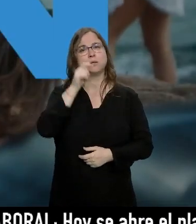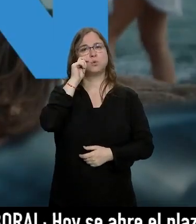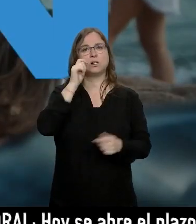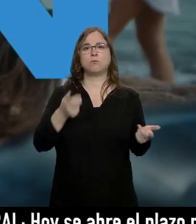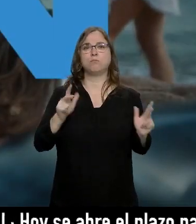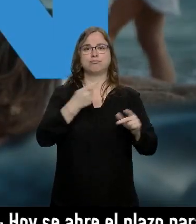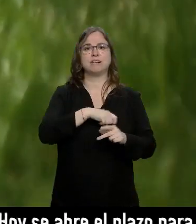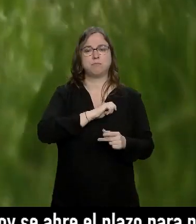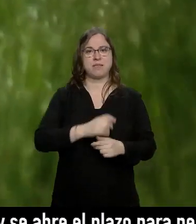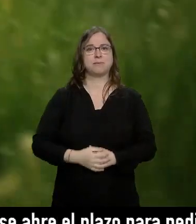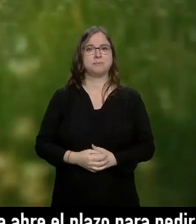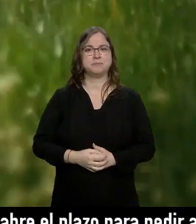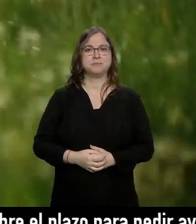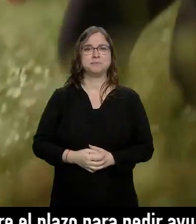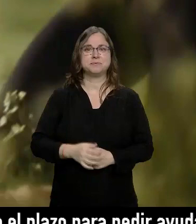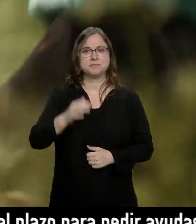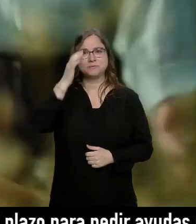turismo en nuestro país.